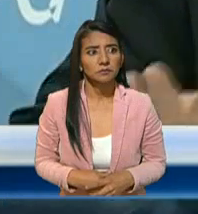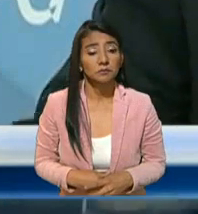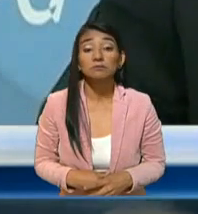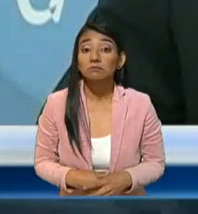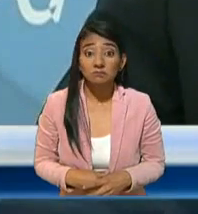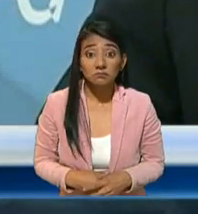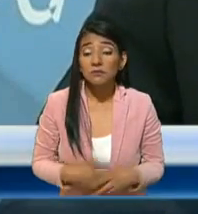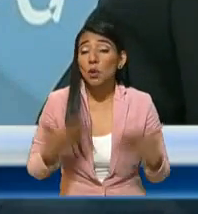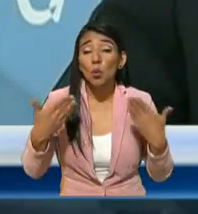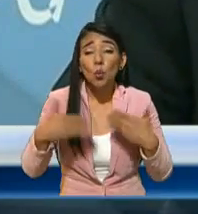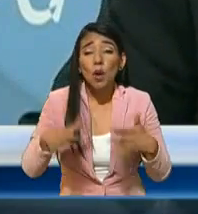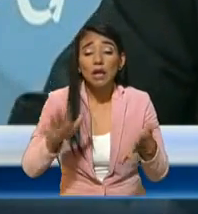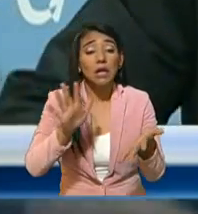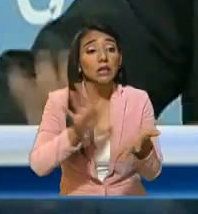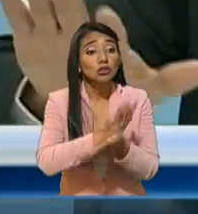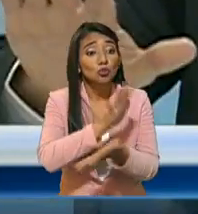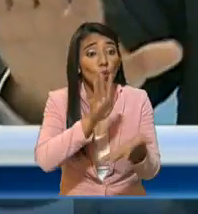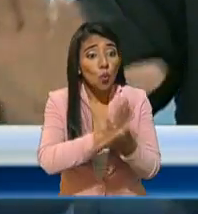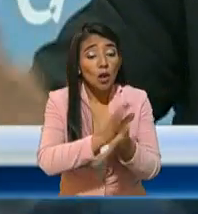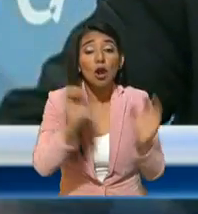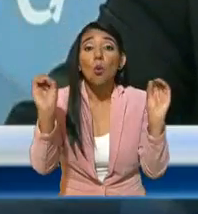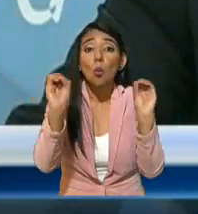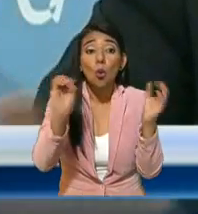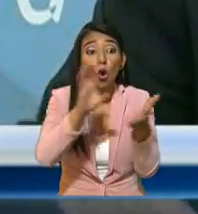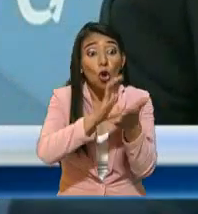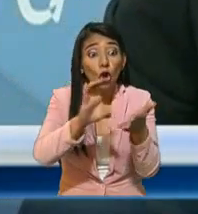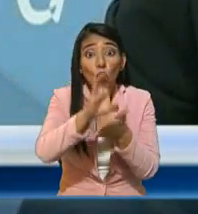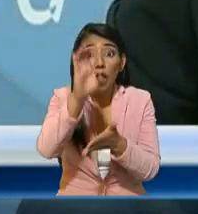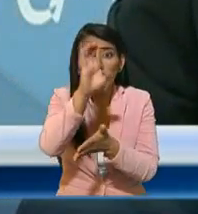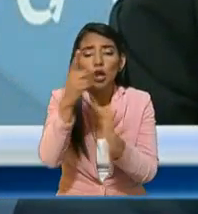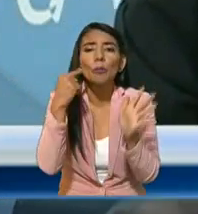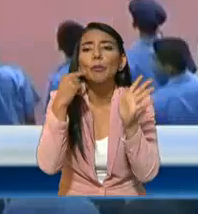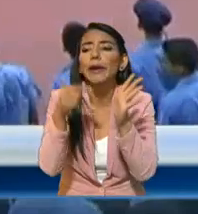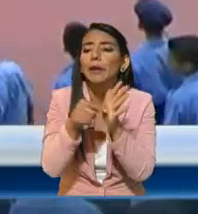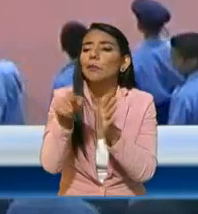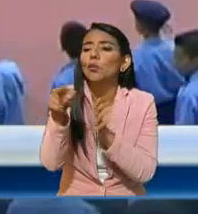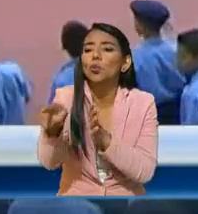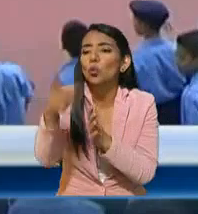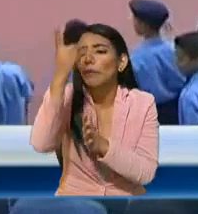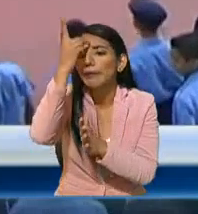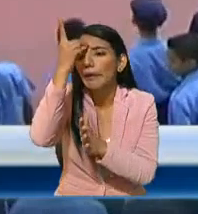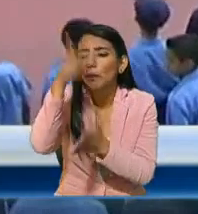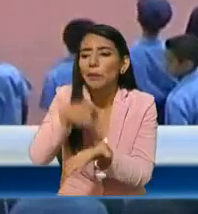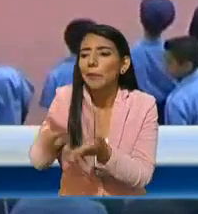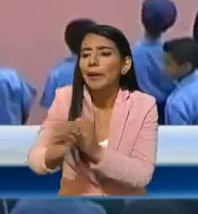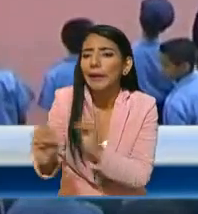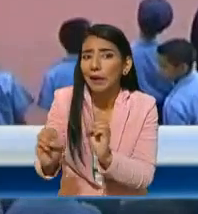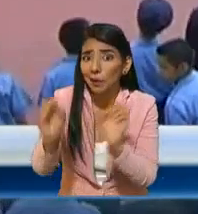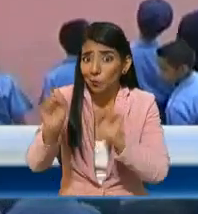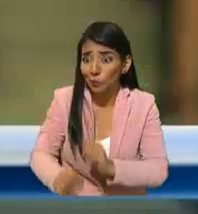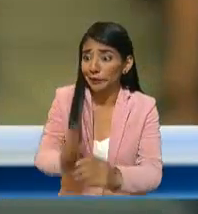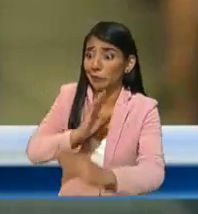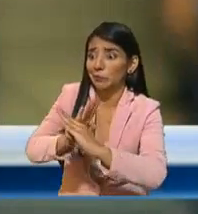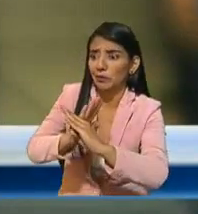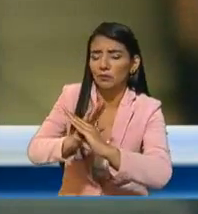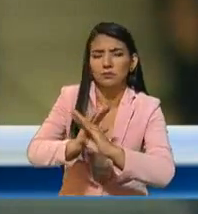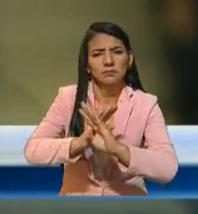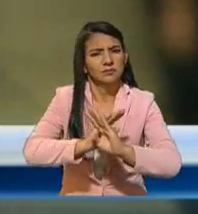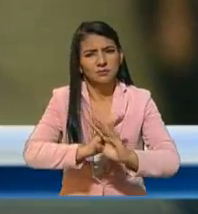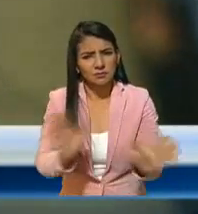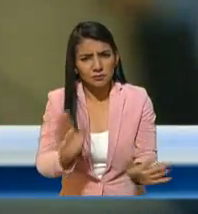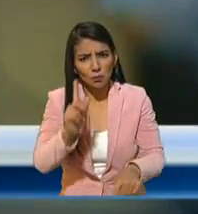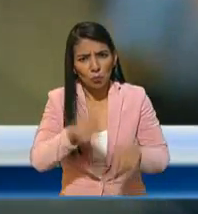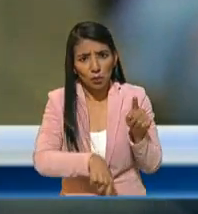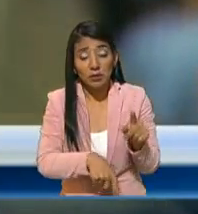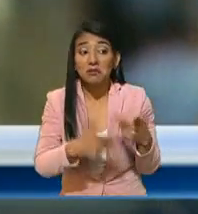está autorizado a limitar el acceso a la educación. El año lectivo en el régimen Costa está a punto de